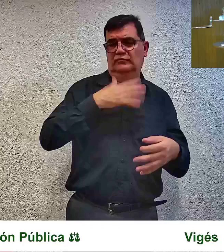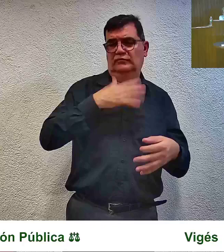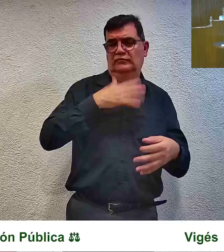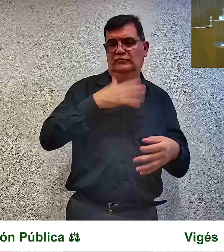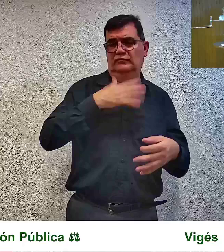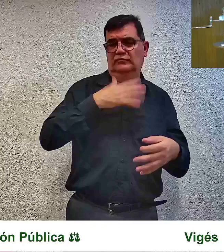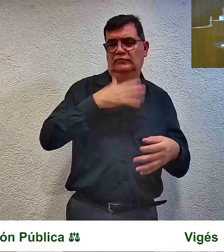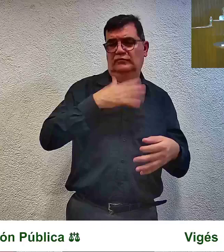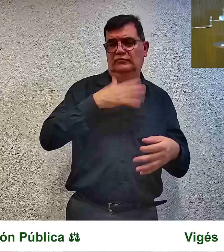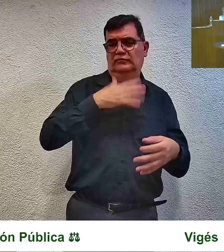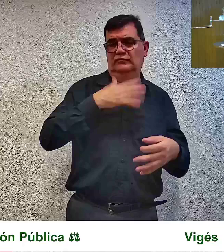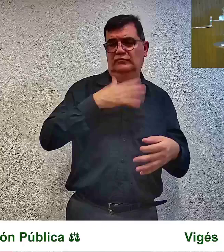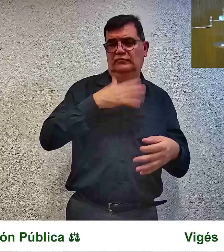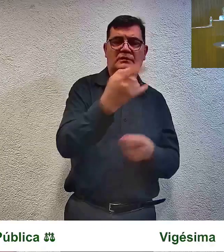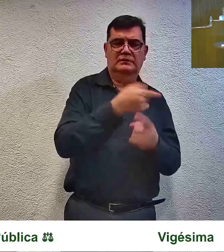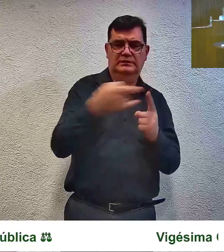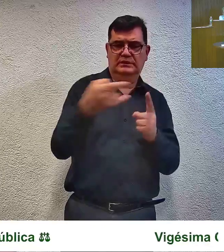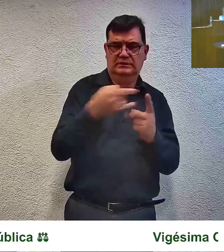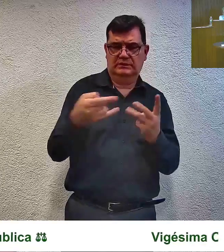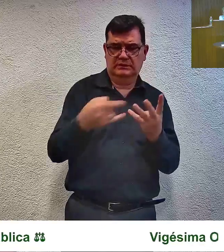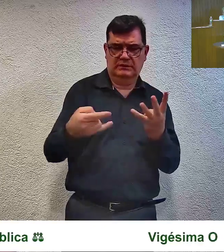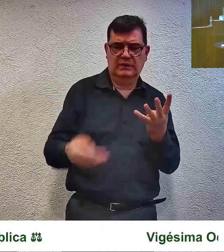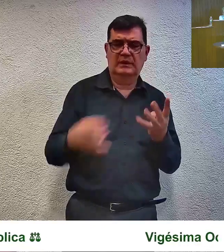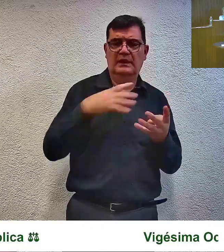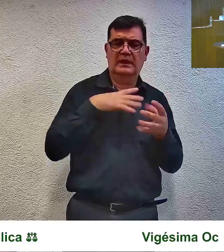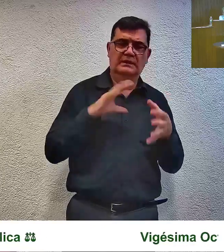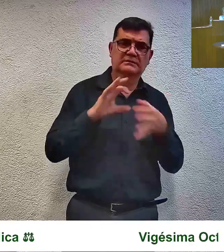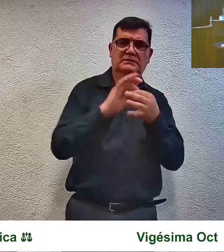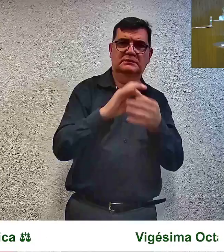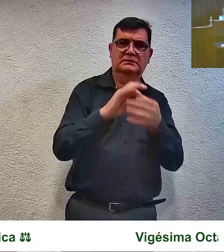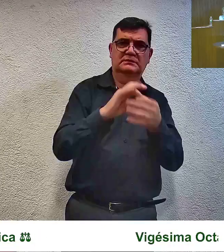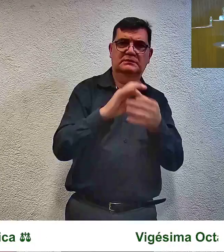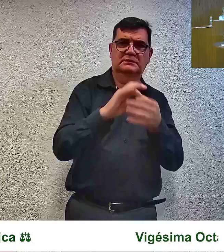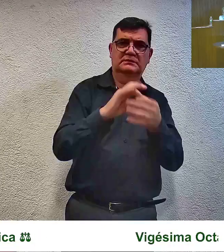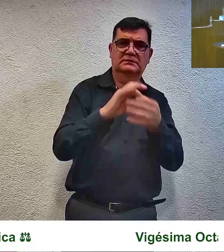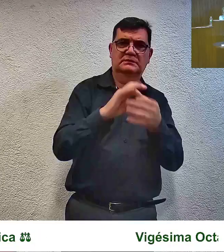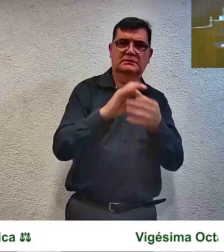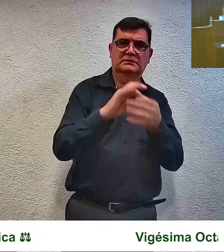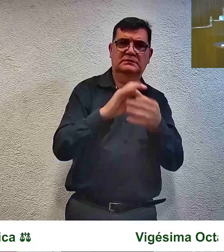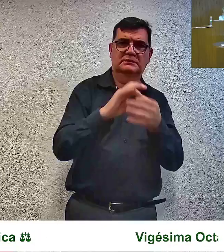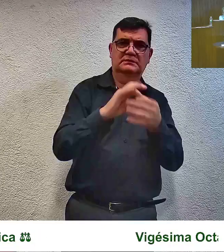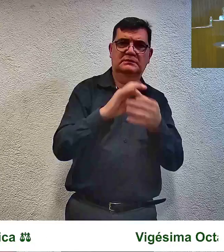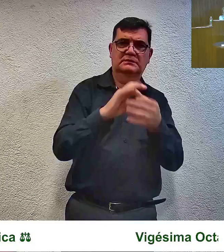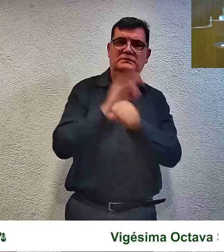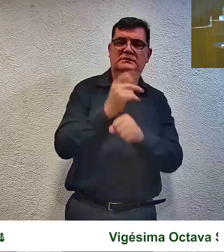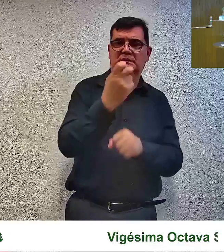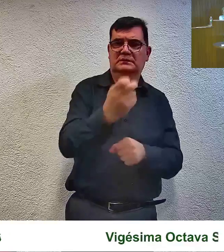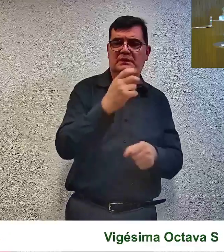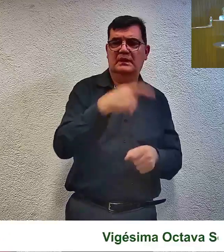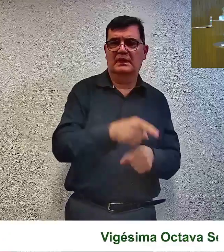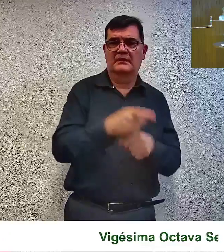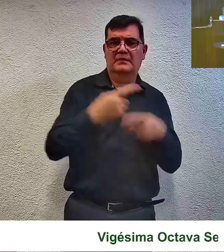fechas 4 cheques que, en cumplimiento a la vinculación decretada, expidió a favor del inconforme.